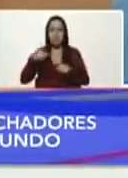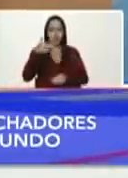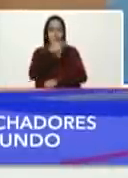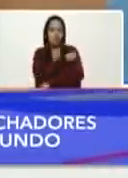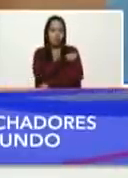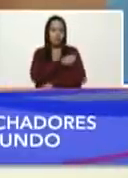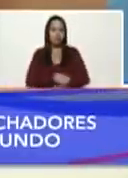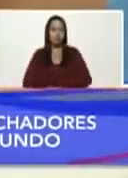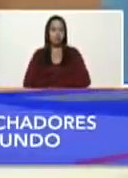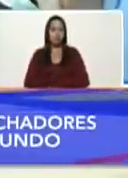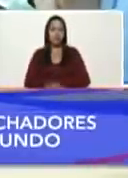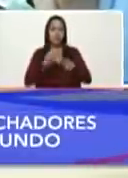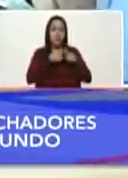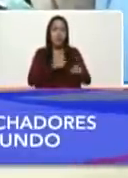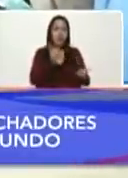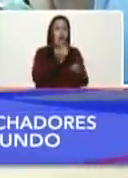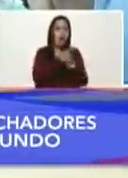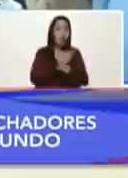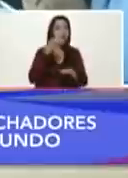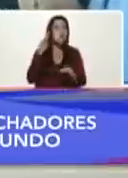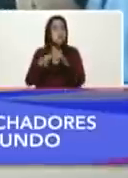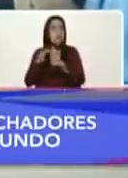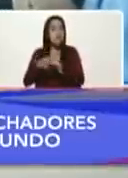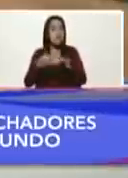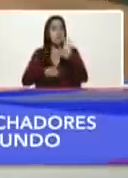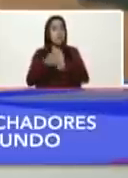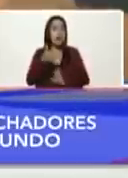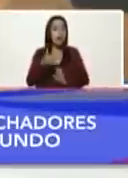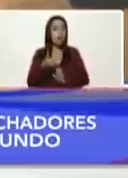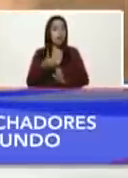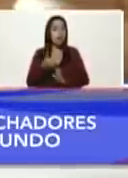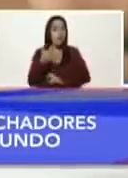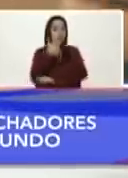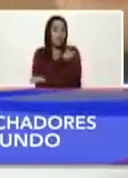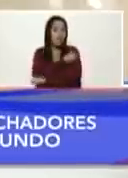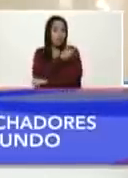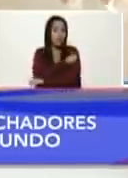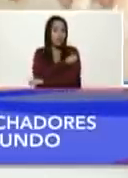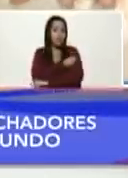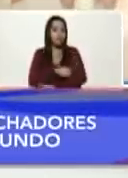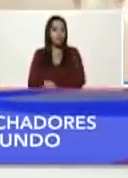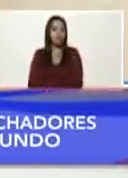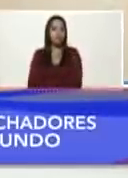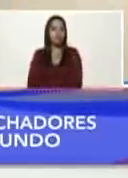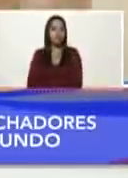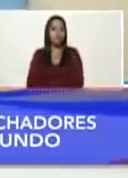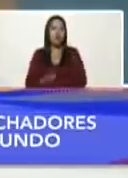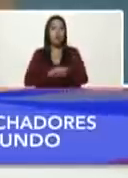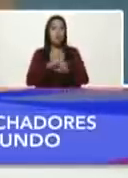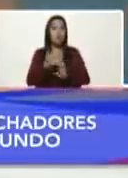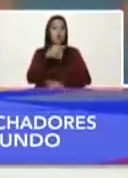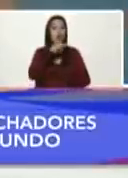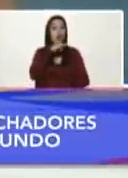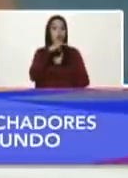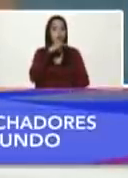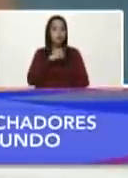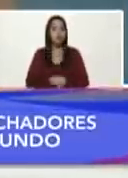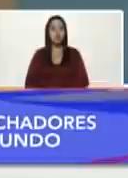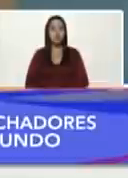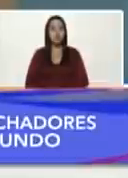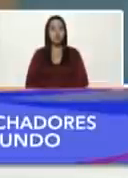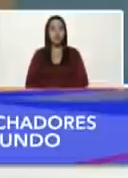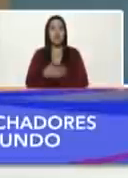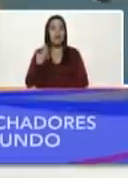pero los meses de agosto y septiembre van a ser un crecimiento exponencial de la vacunación, porque en octubre,